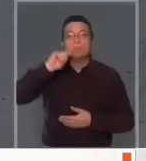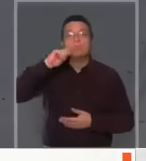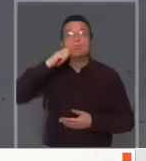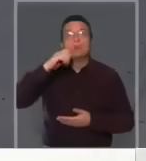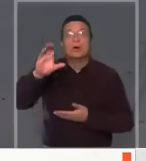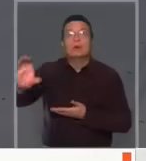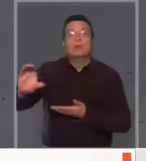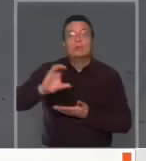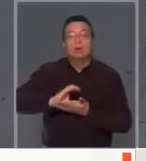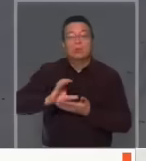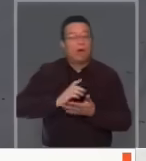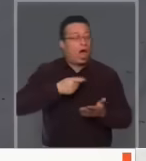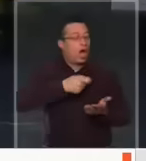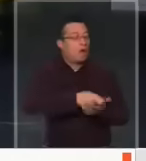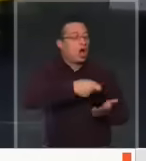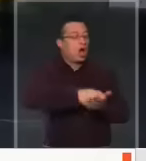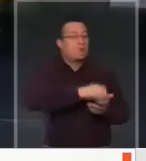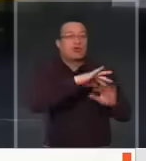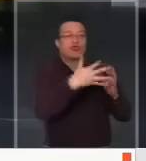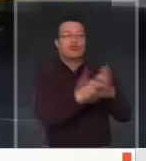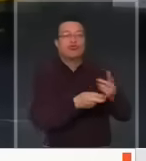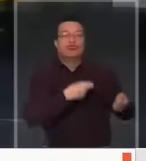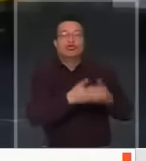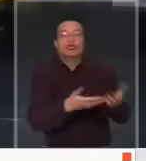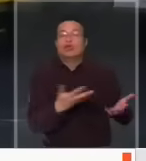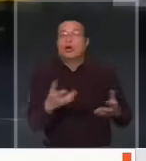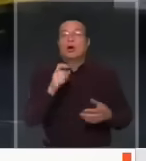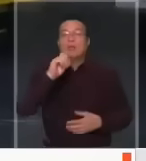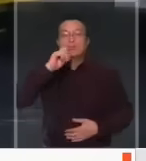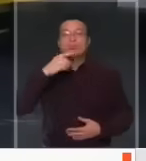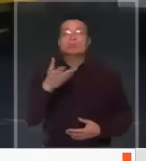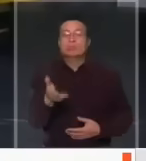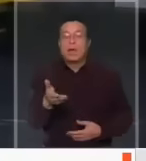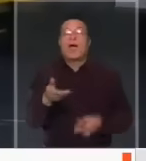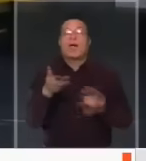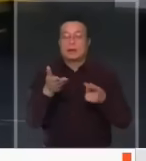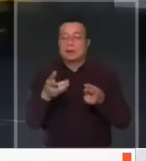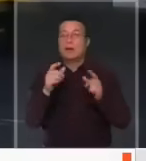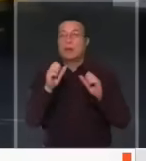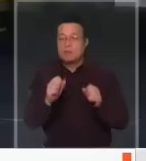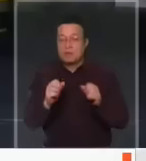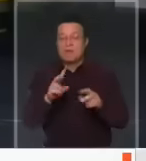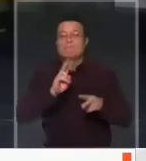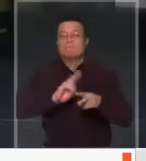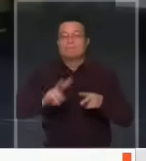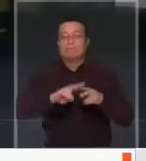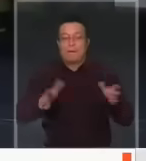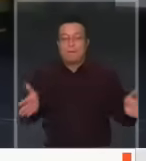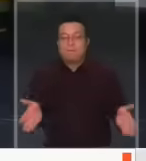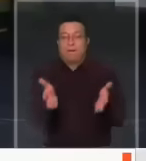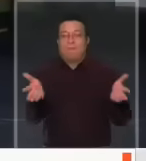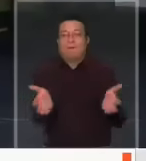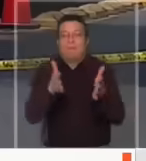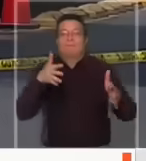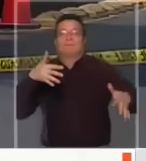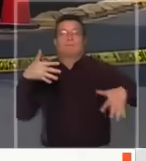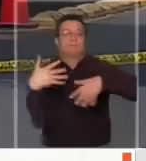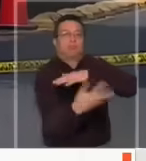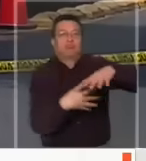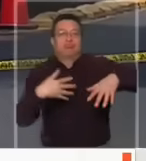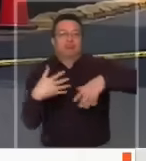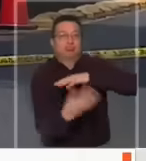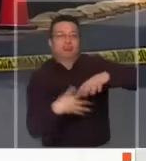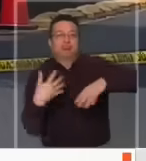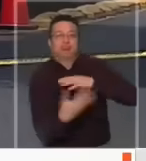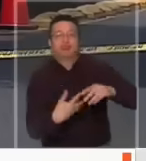hay recursos para que esto se implemente y poder llevar a la acción este caos y